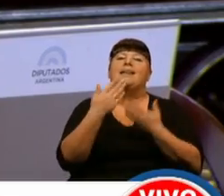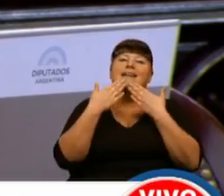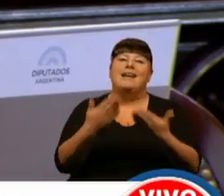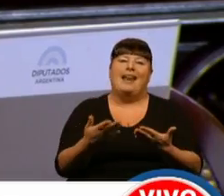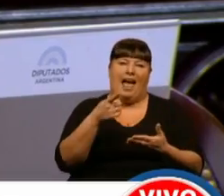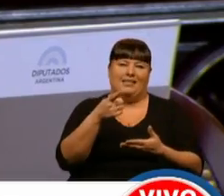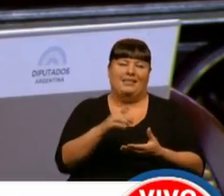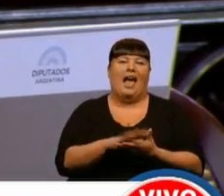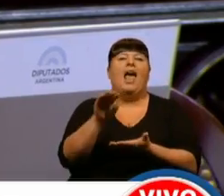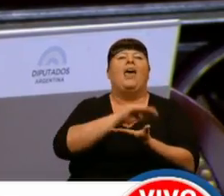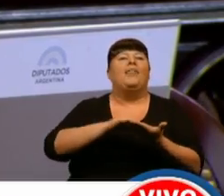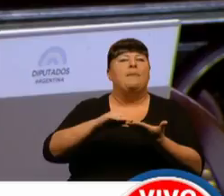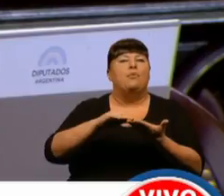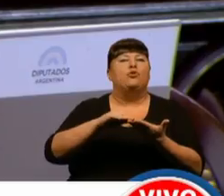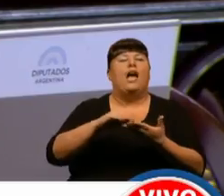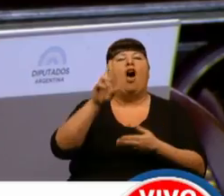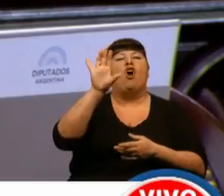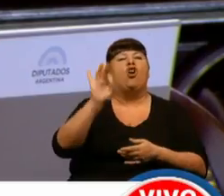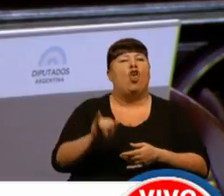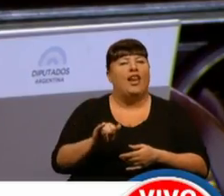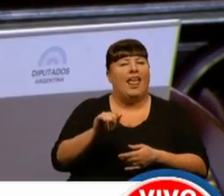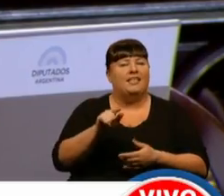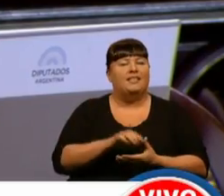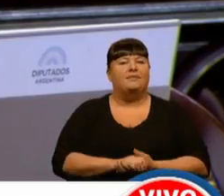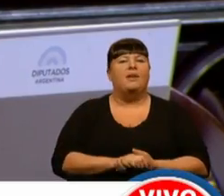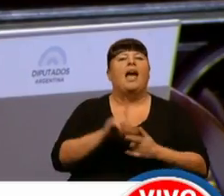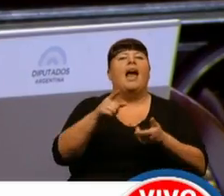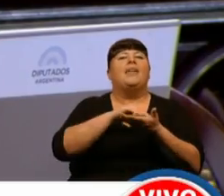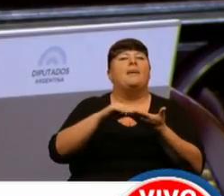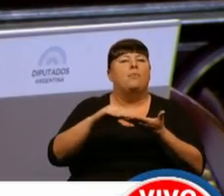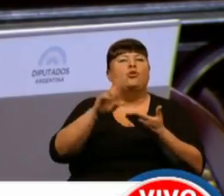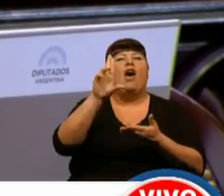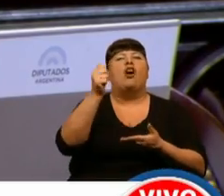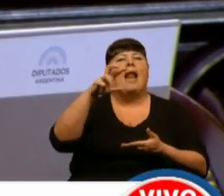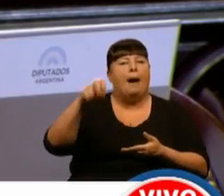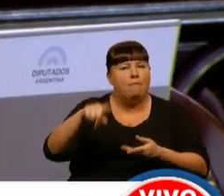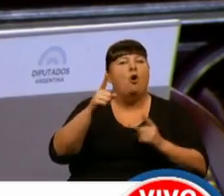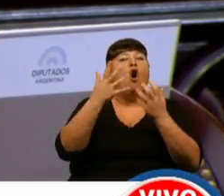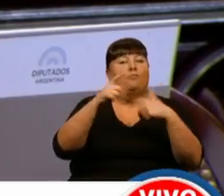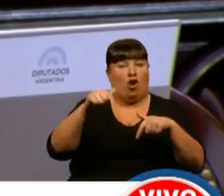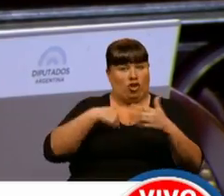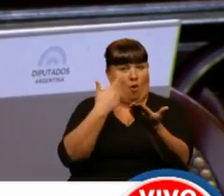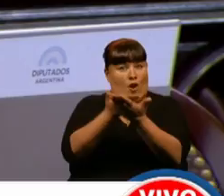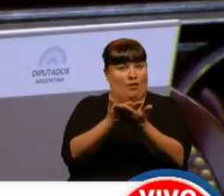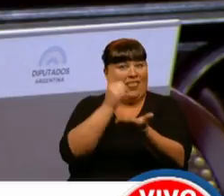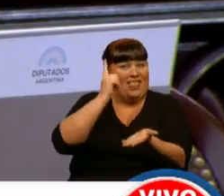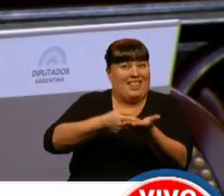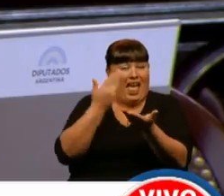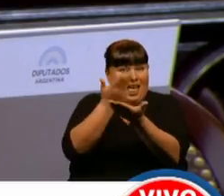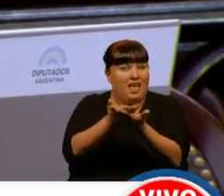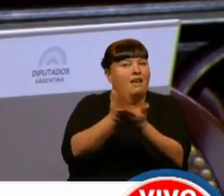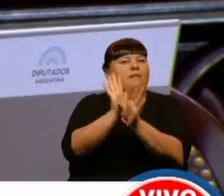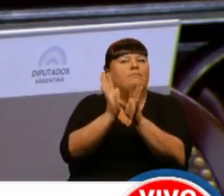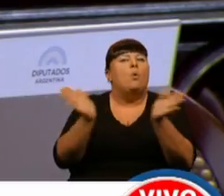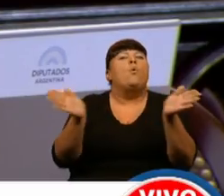al diputado alejandro topo rodríguez y al diputado josé ramón porque el proyecto que hoy le vamos a dar dictamen es